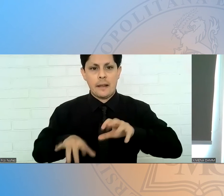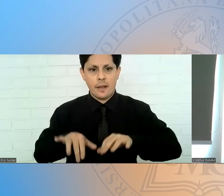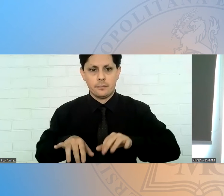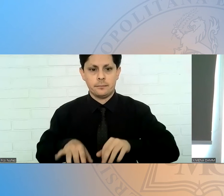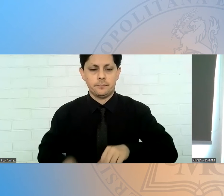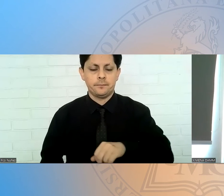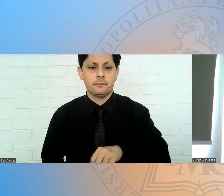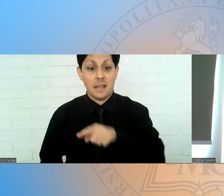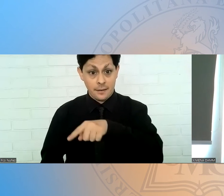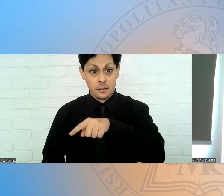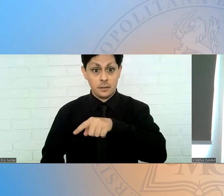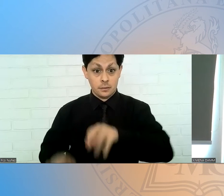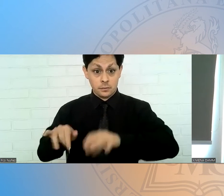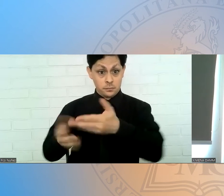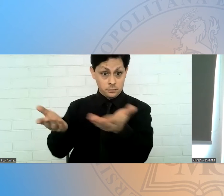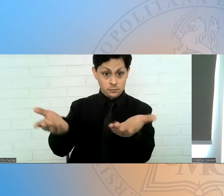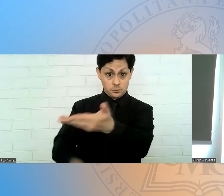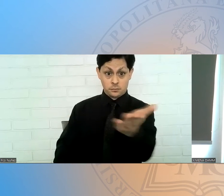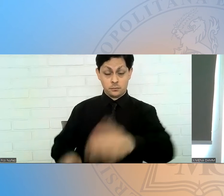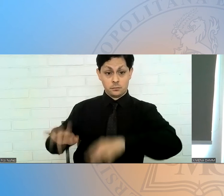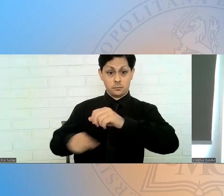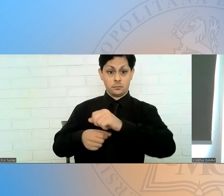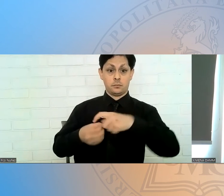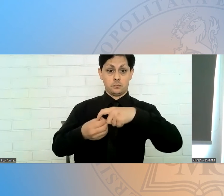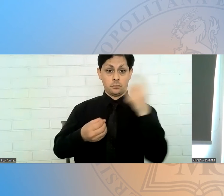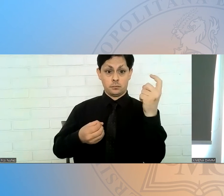El chat está deshabilitado, perdón.